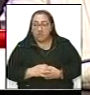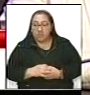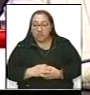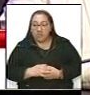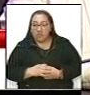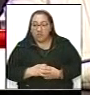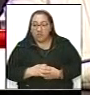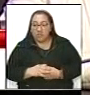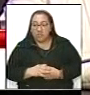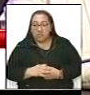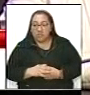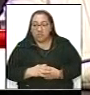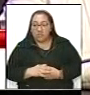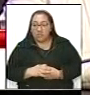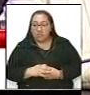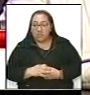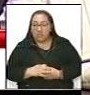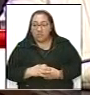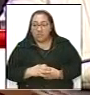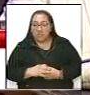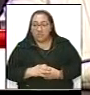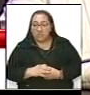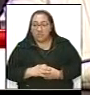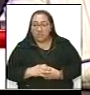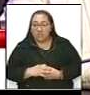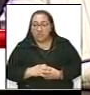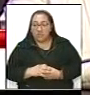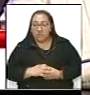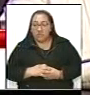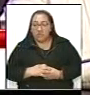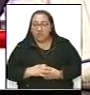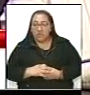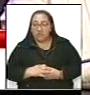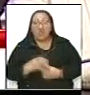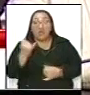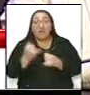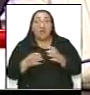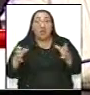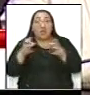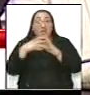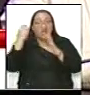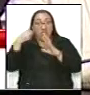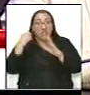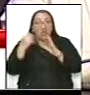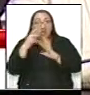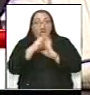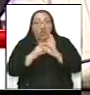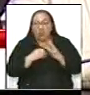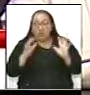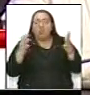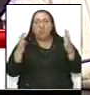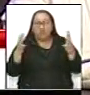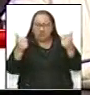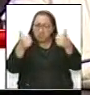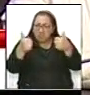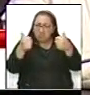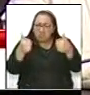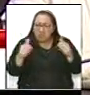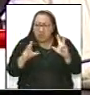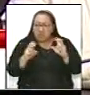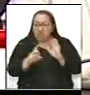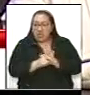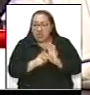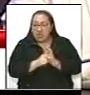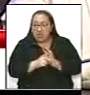fin en nuestro cine va a estar plasmada las regiones de nuestra patria. Yo aplaudo esta iniciativa legislativa,